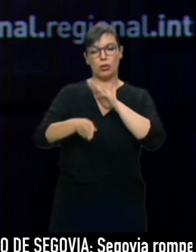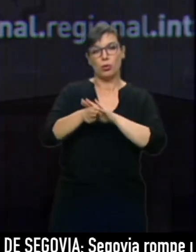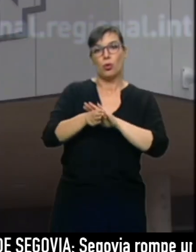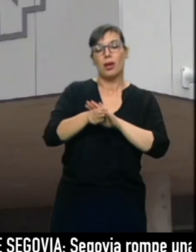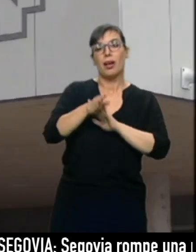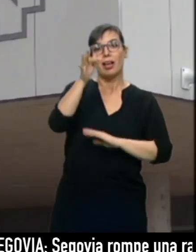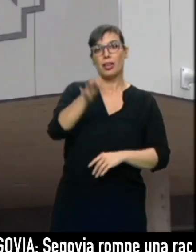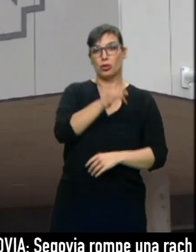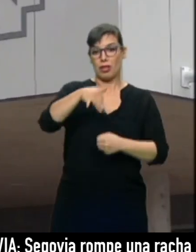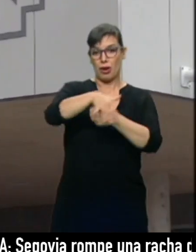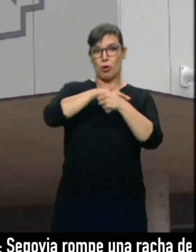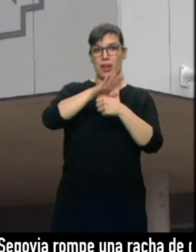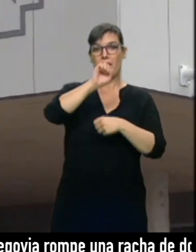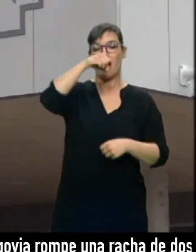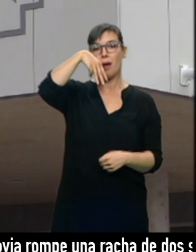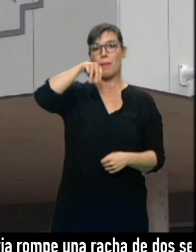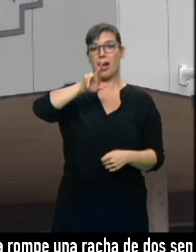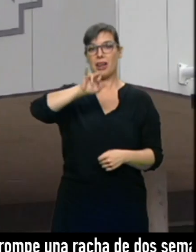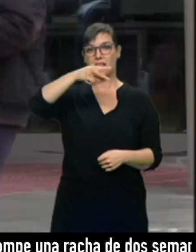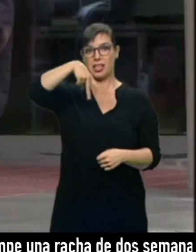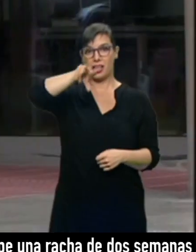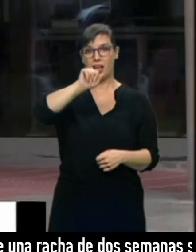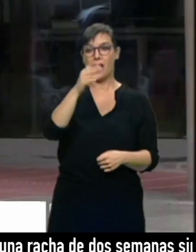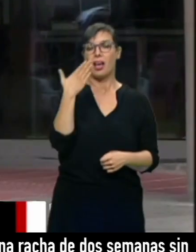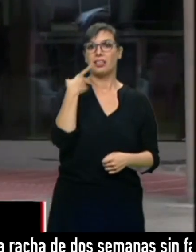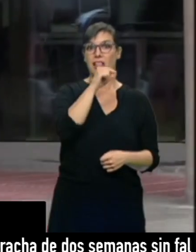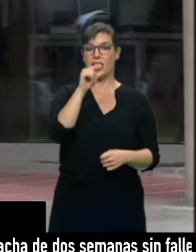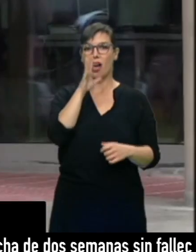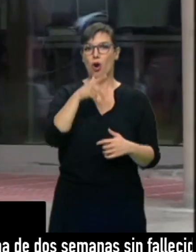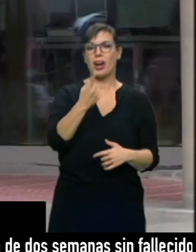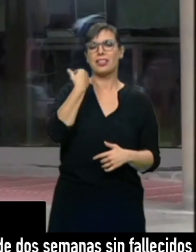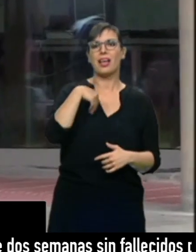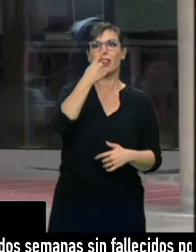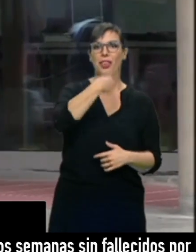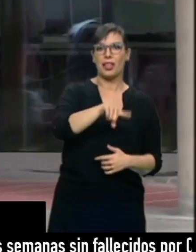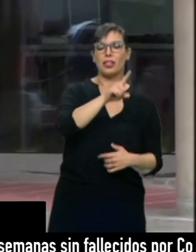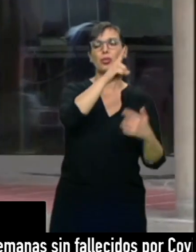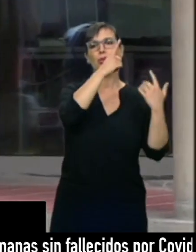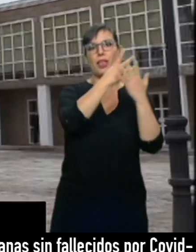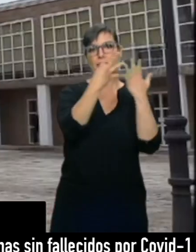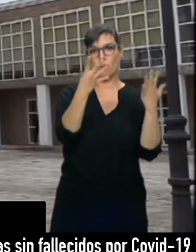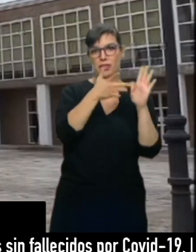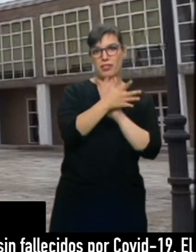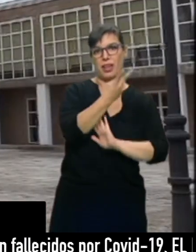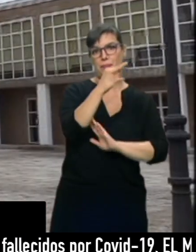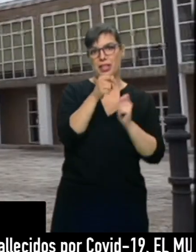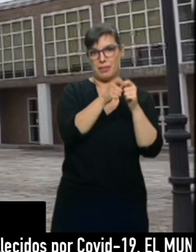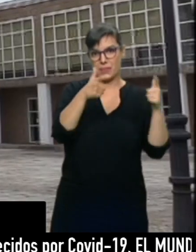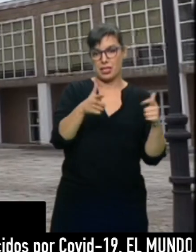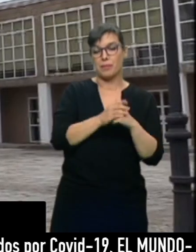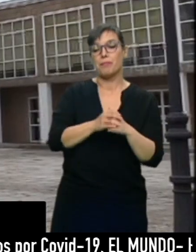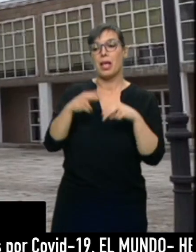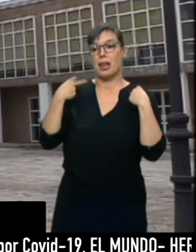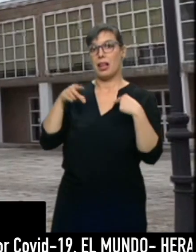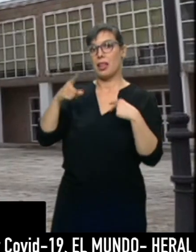en la comarca de A Mariña ha pasado del centenar a alcanzar los 119, son 20 más. Y en Lérida las autoridades